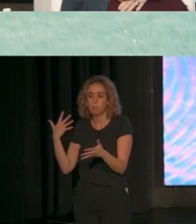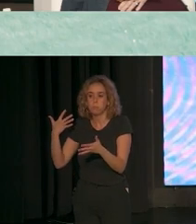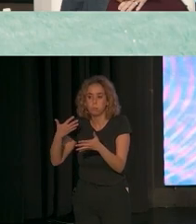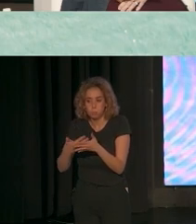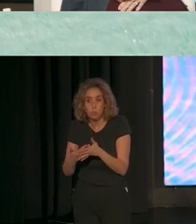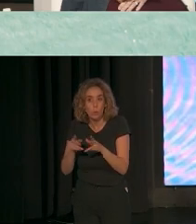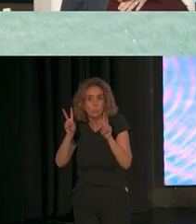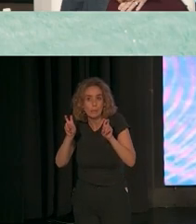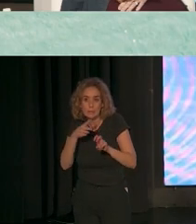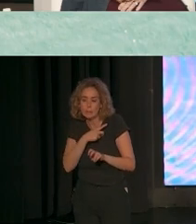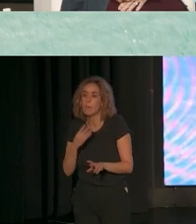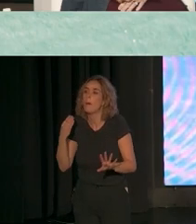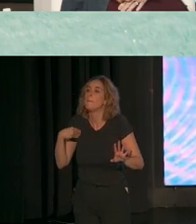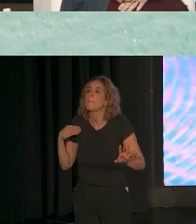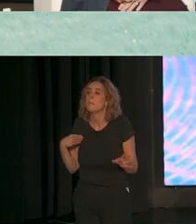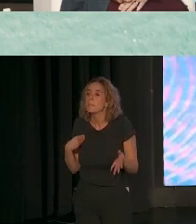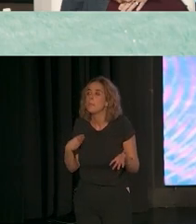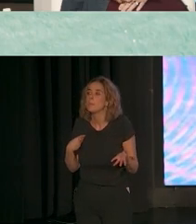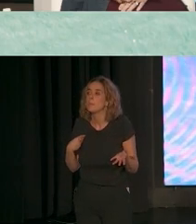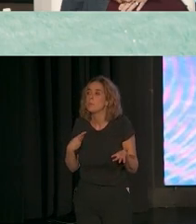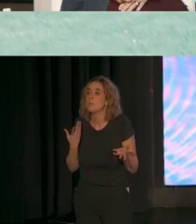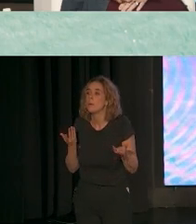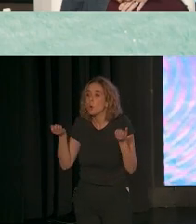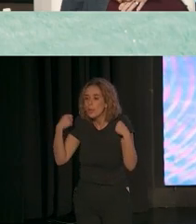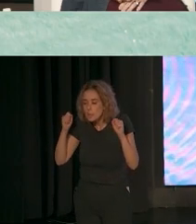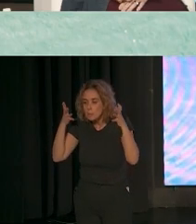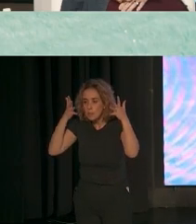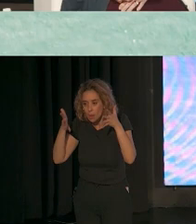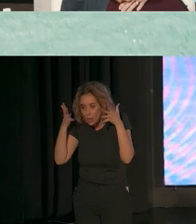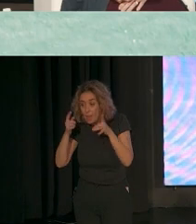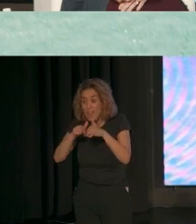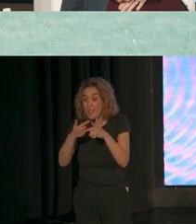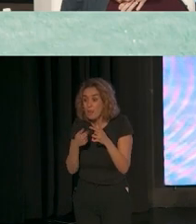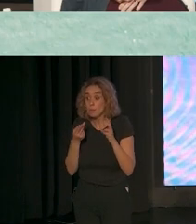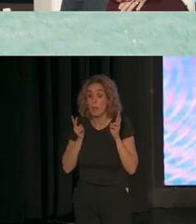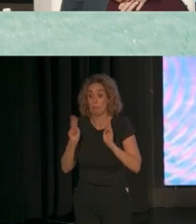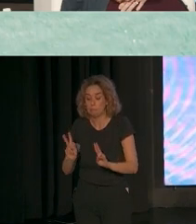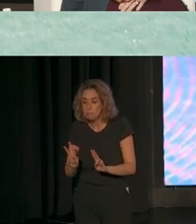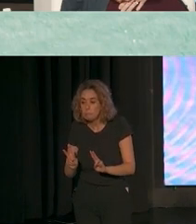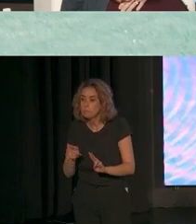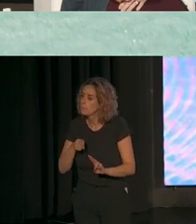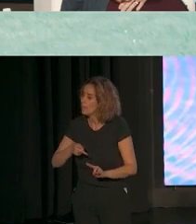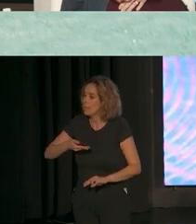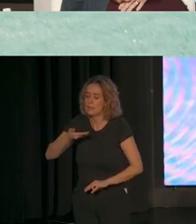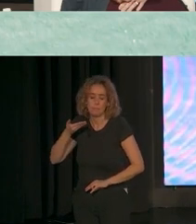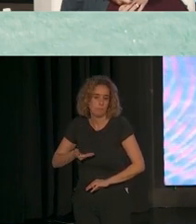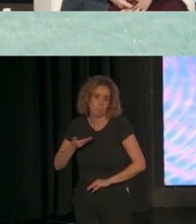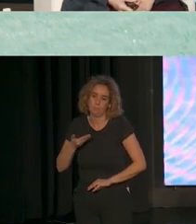esa noción, pero realmente activar esas prácticas recomendadas dentro de la familia es